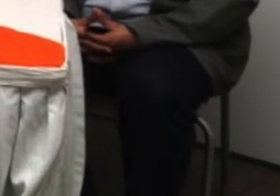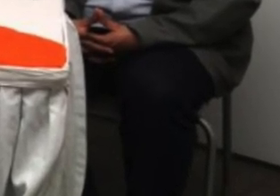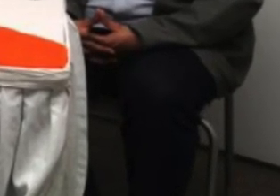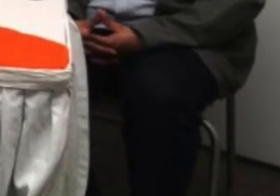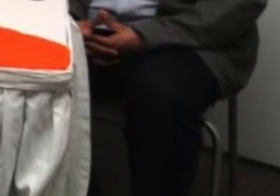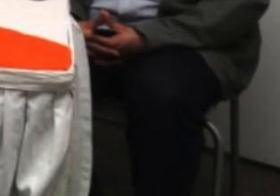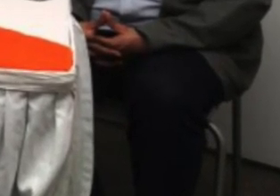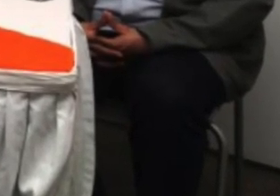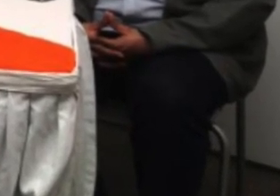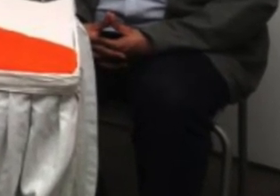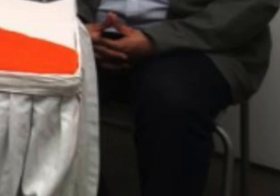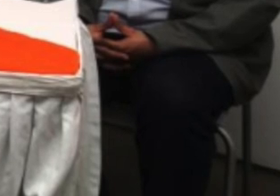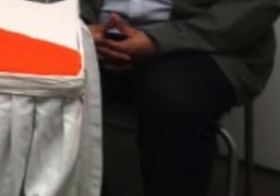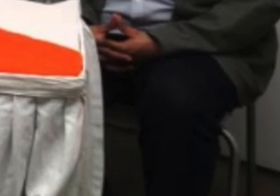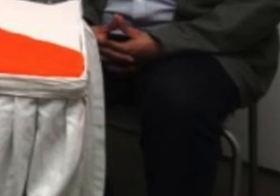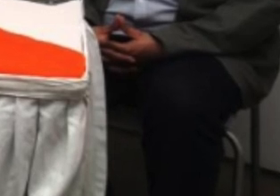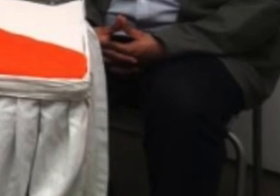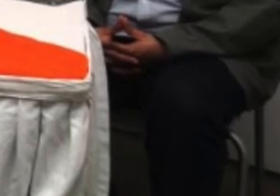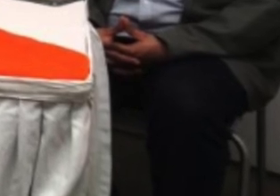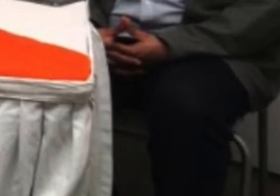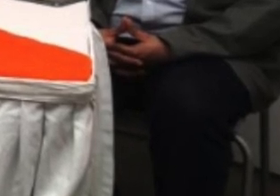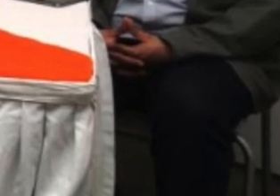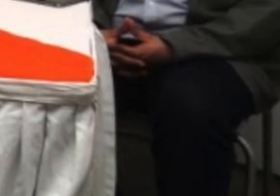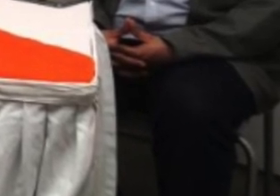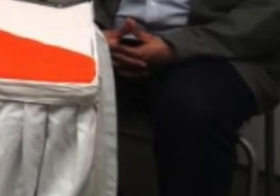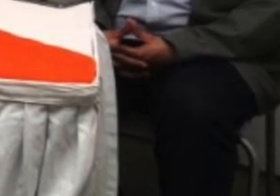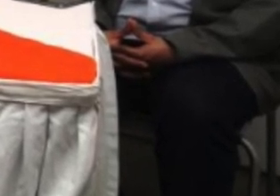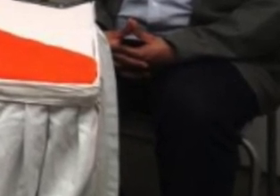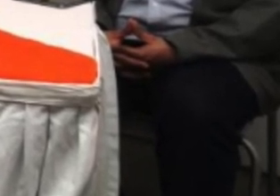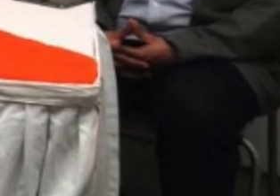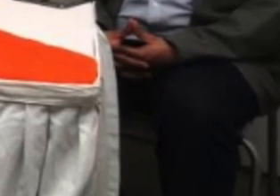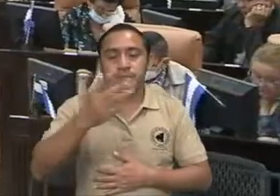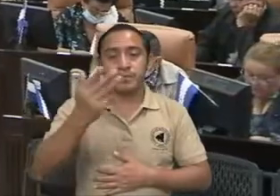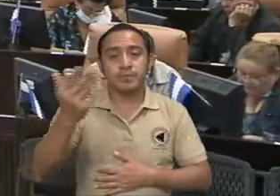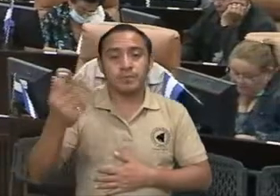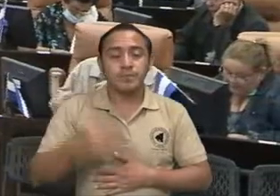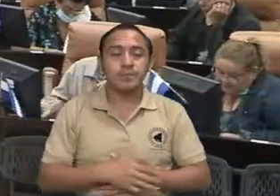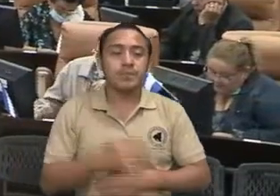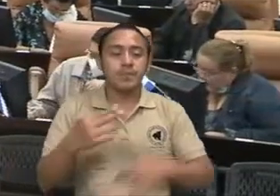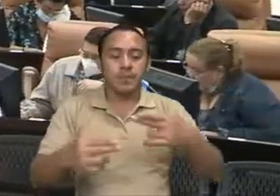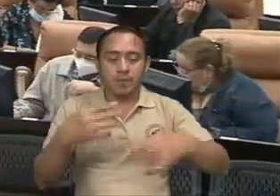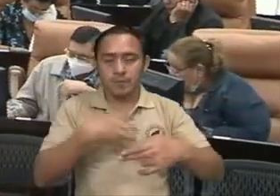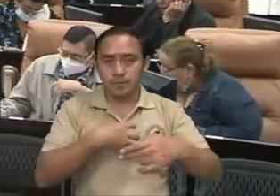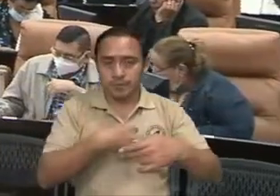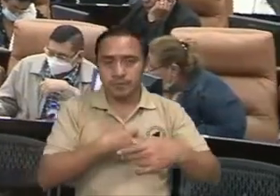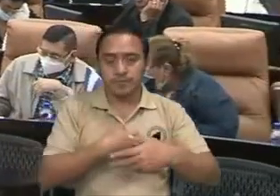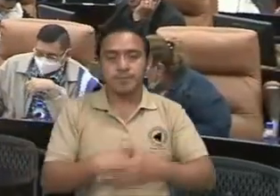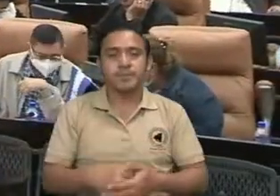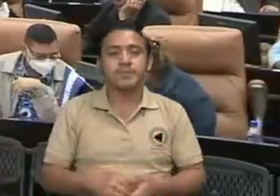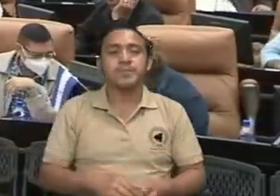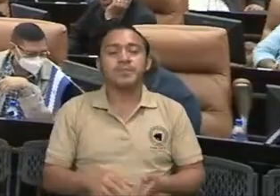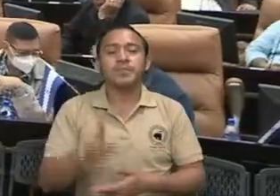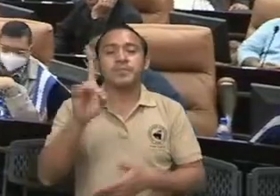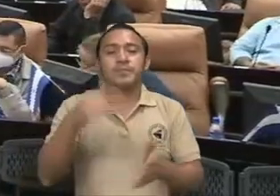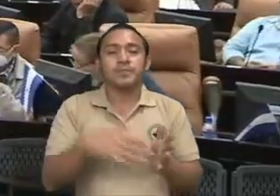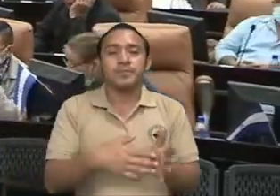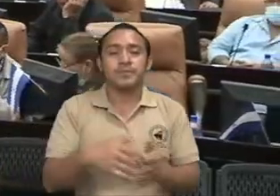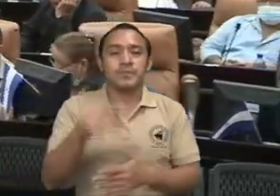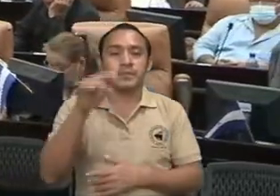aclararon que la Organización Nicaragüense de Agencias de Publicidad, que este día fue ilegalizada, dejó de funcionar